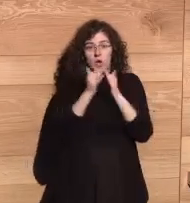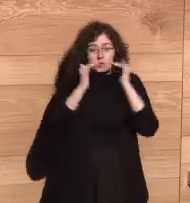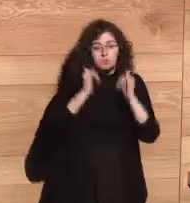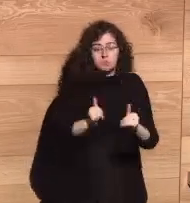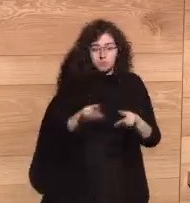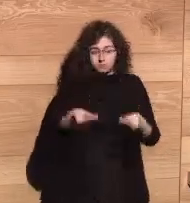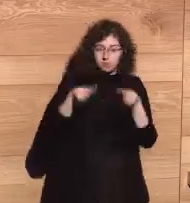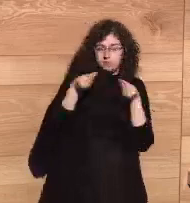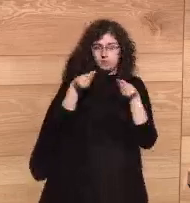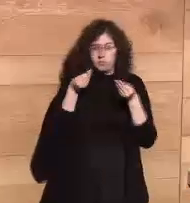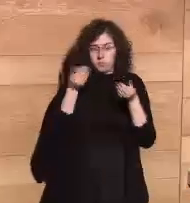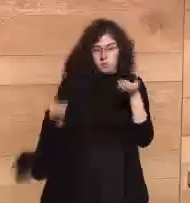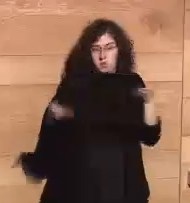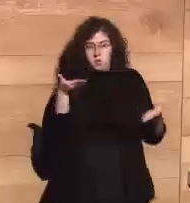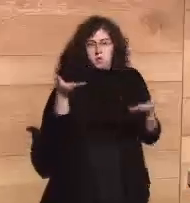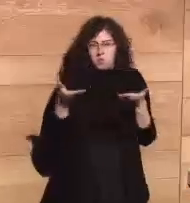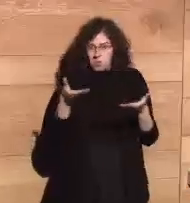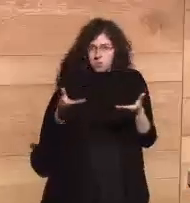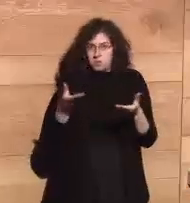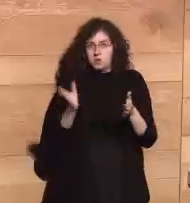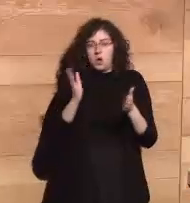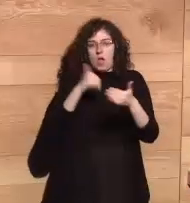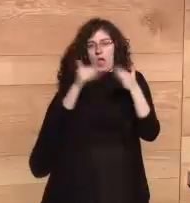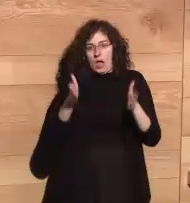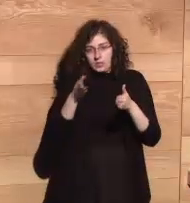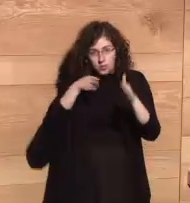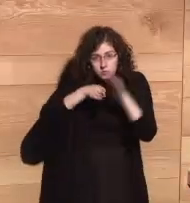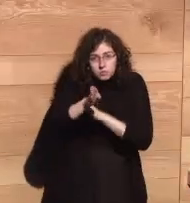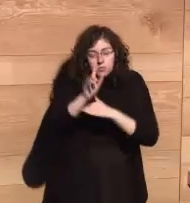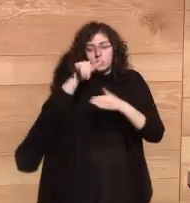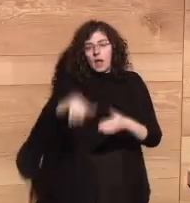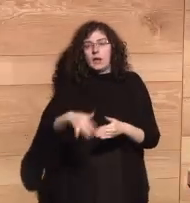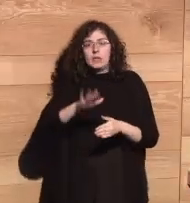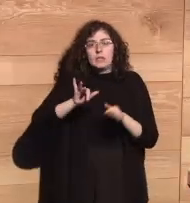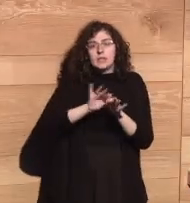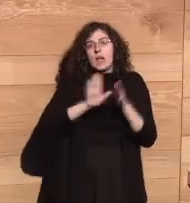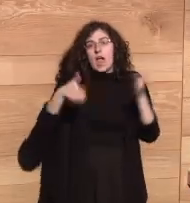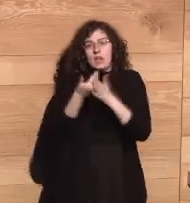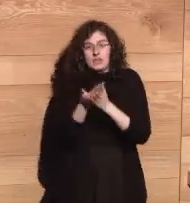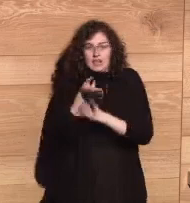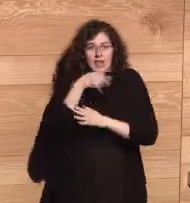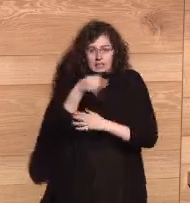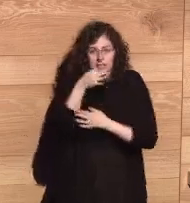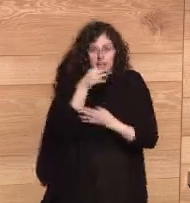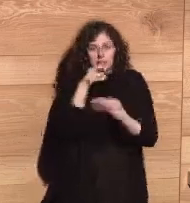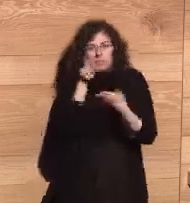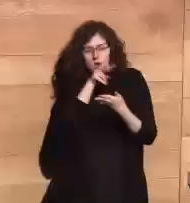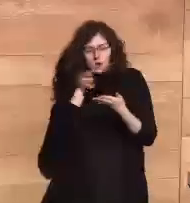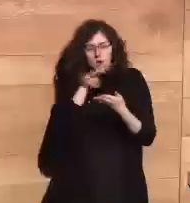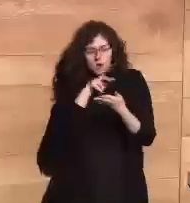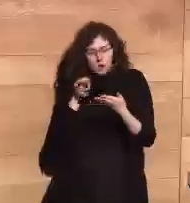un periódico de este tamaño lleno de cosas, y me metía a la habitación y ahí me quedaba a la tarde fascinada mirando el